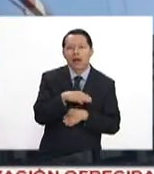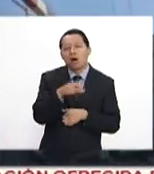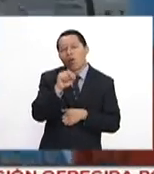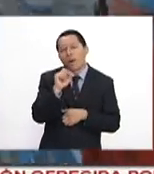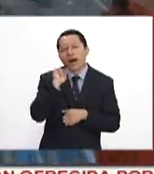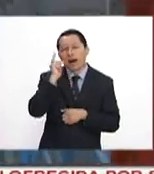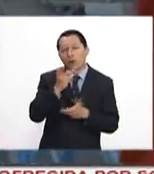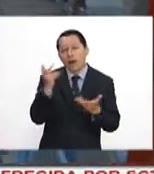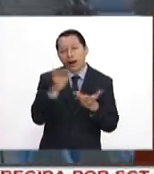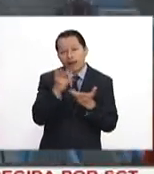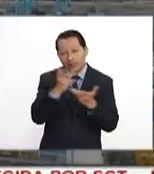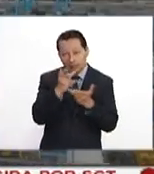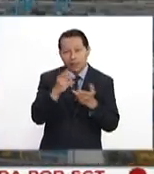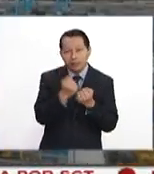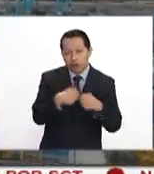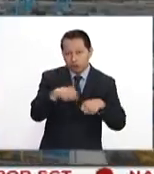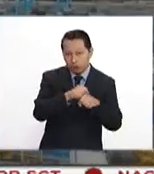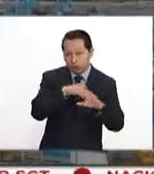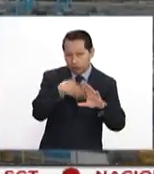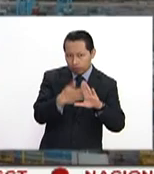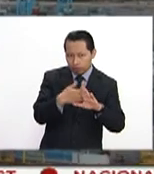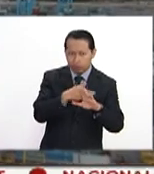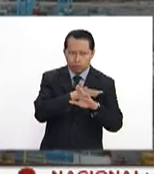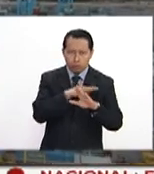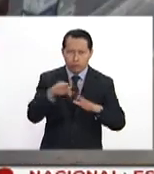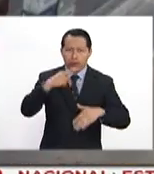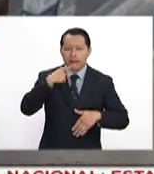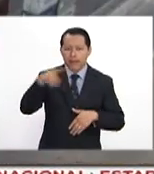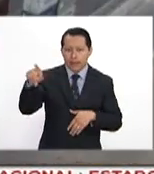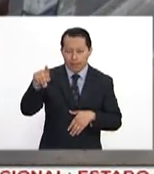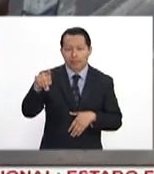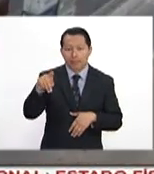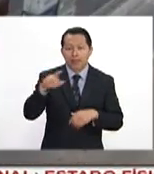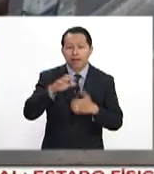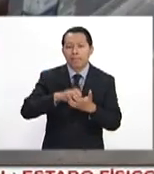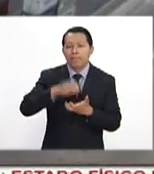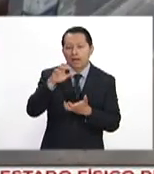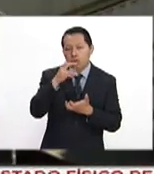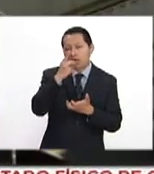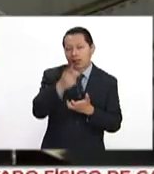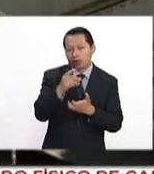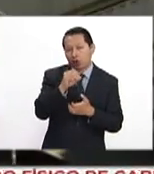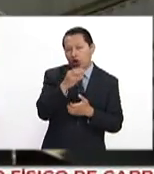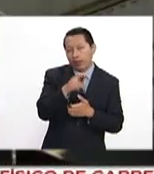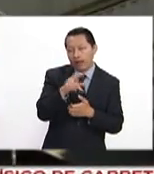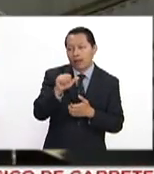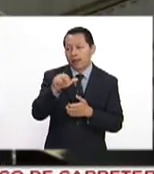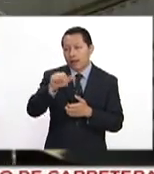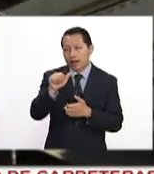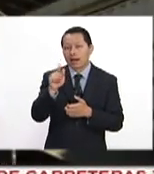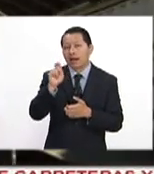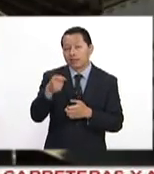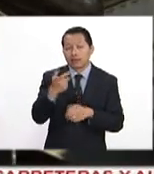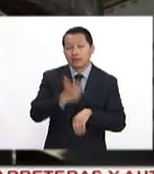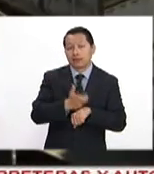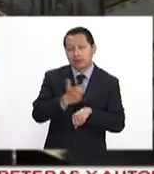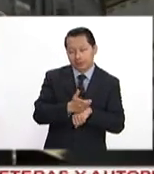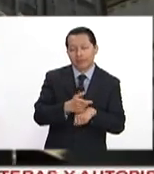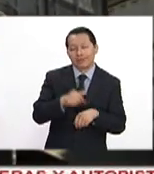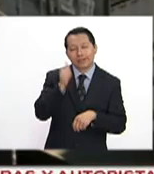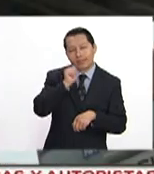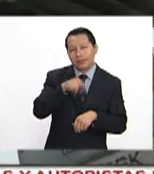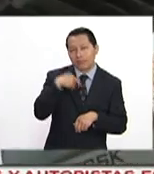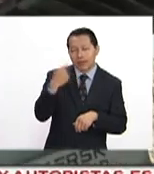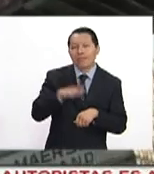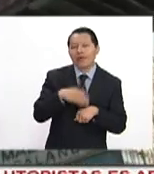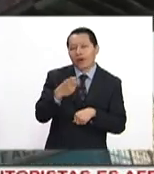va de acuerdo con los intereses de los socios, se puede interponer una queja. En la mayoría de los casos, hay que decirlo, Omar, Ana Cristina, Estados Unidos sale perdiendo, por eso Trump